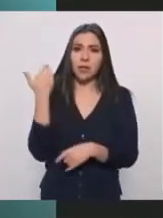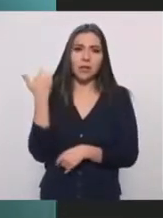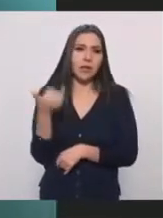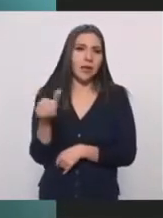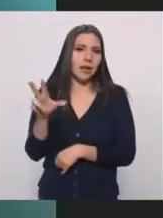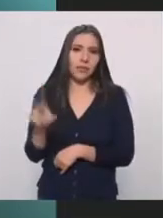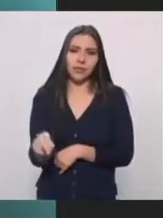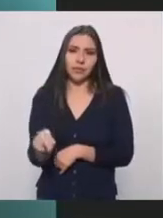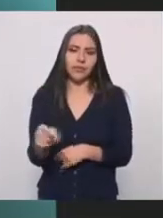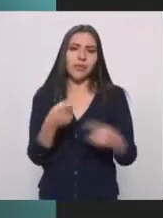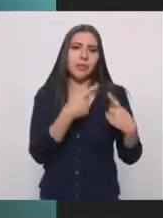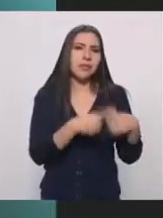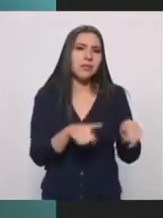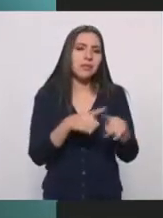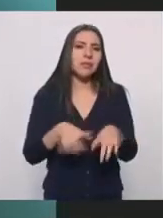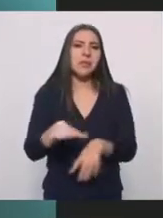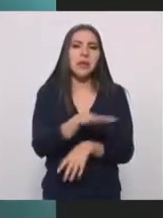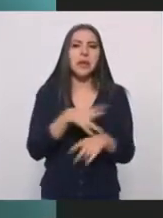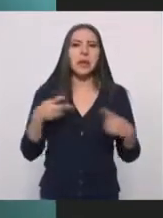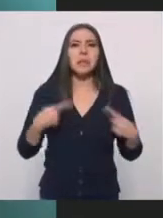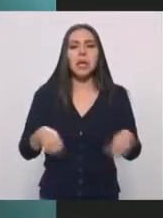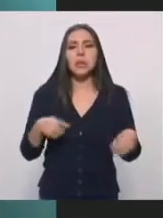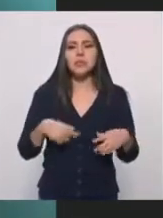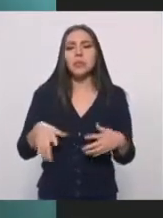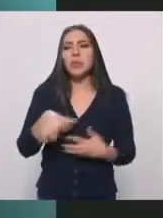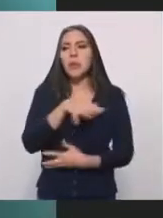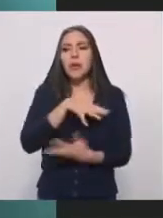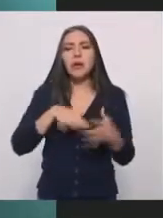mismos cambios sociales, por la modernidad, por los